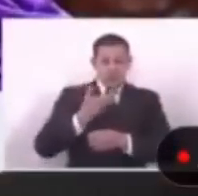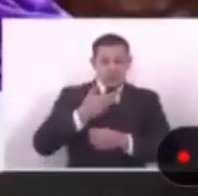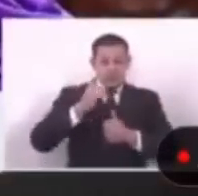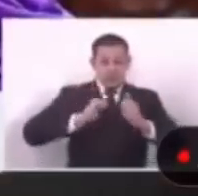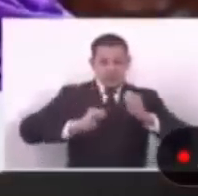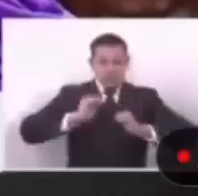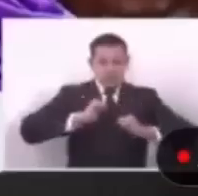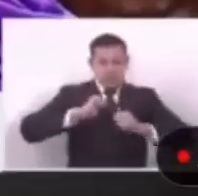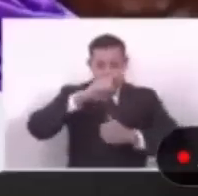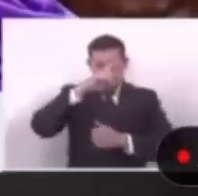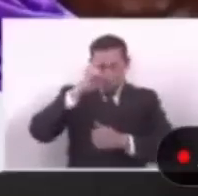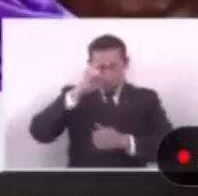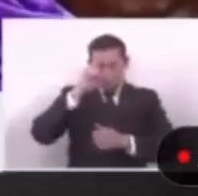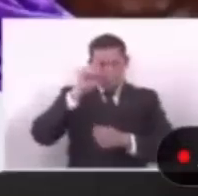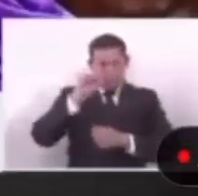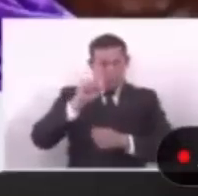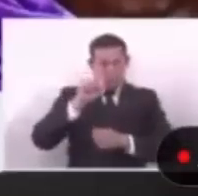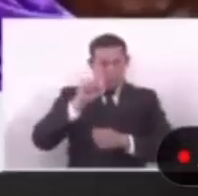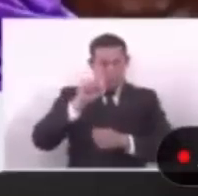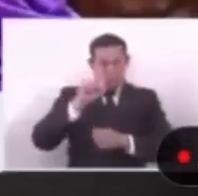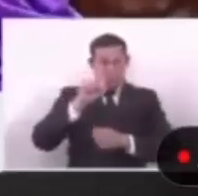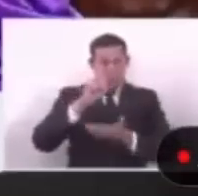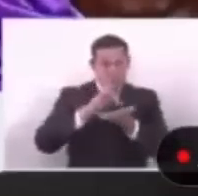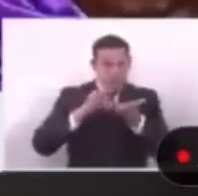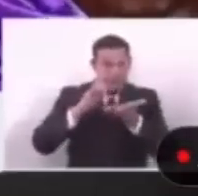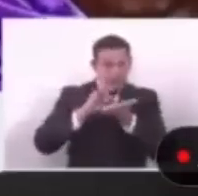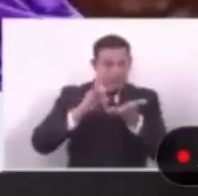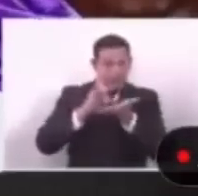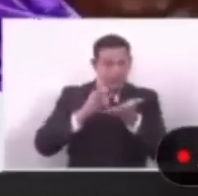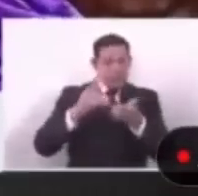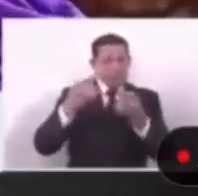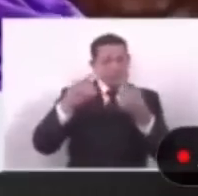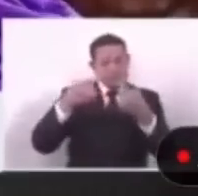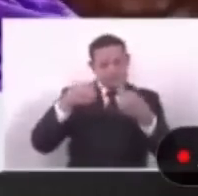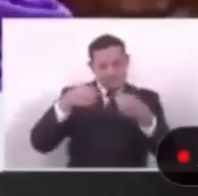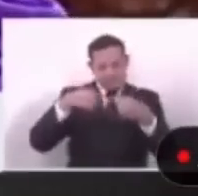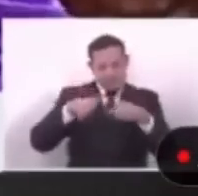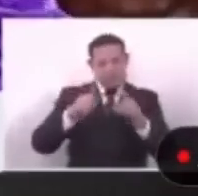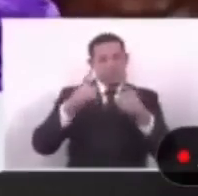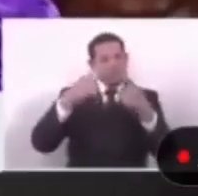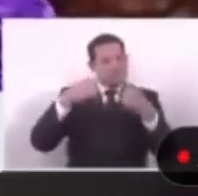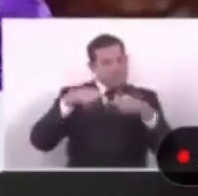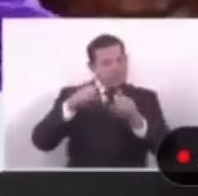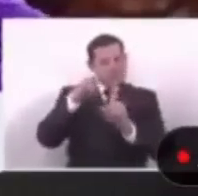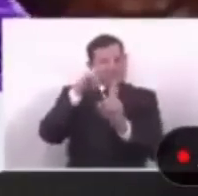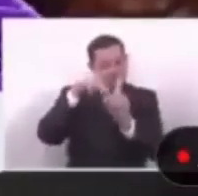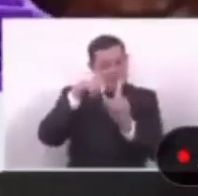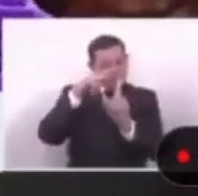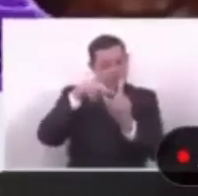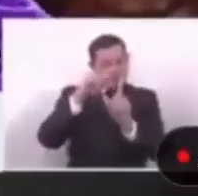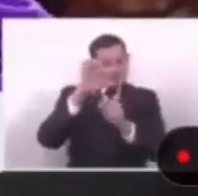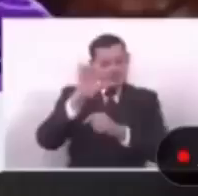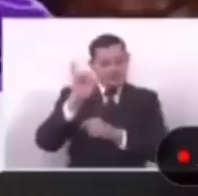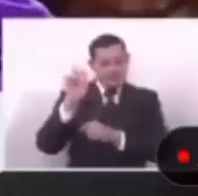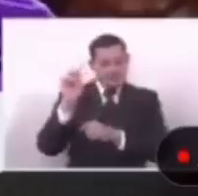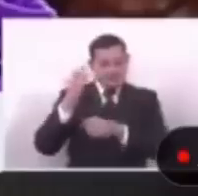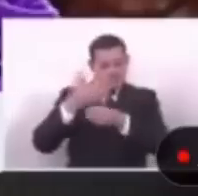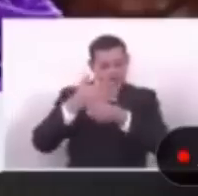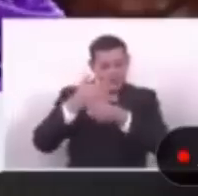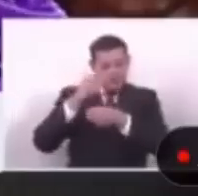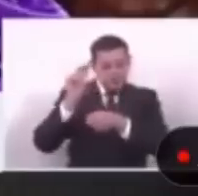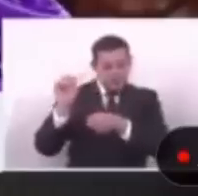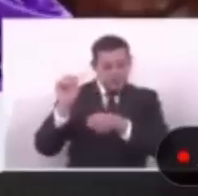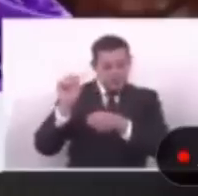acciones. Por ahí se han aprovechado, como siempre se caracterizan los CIAN,